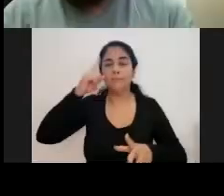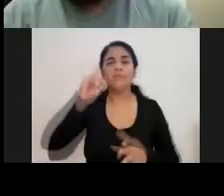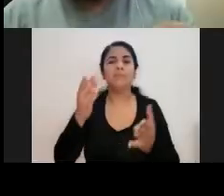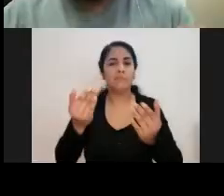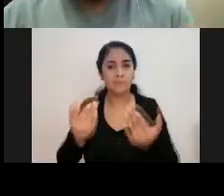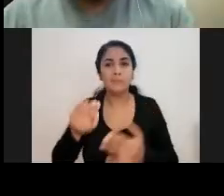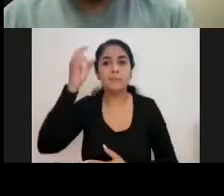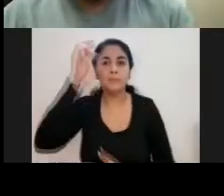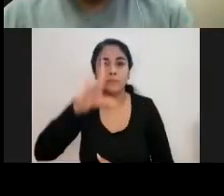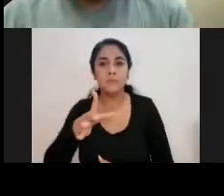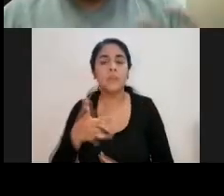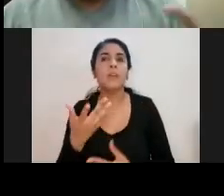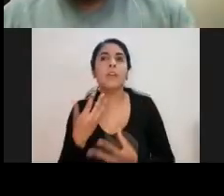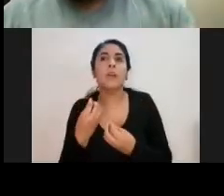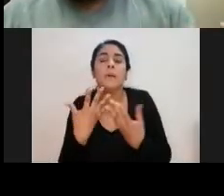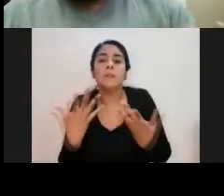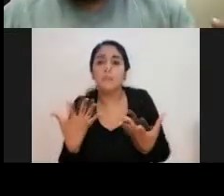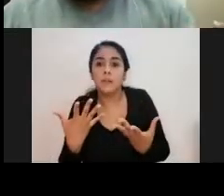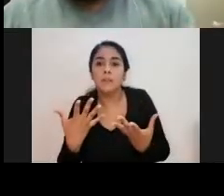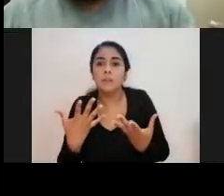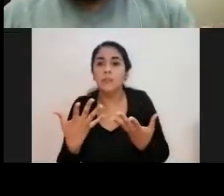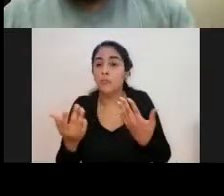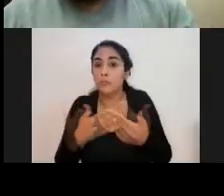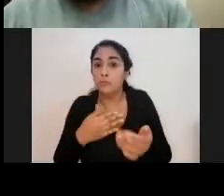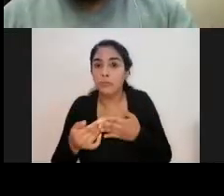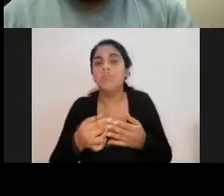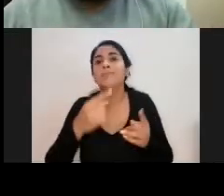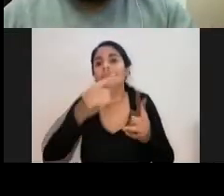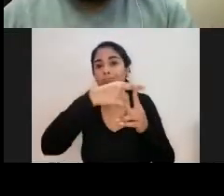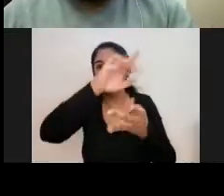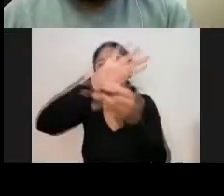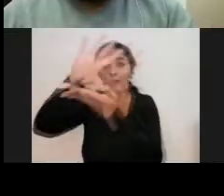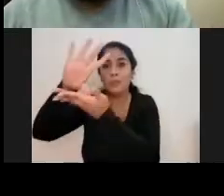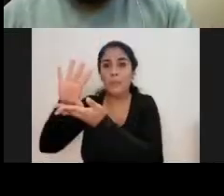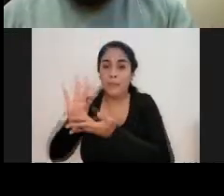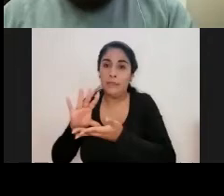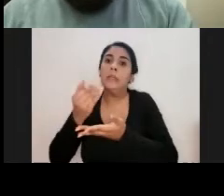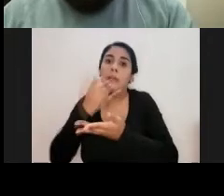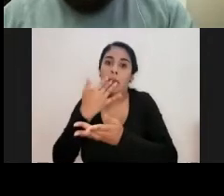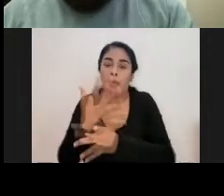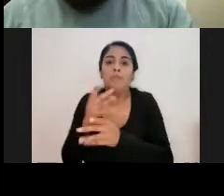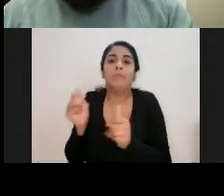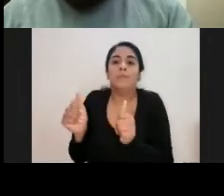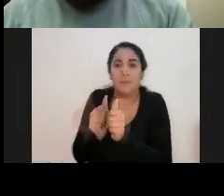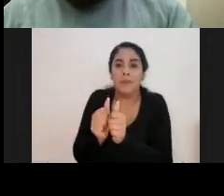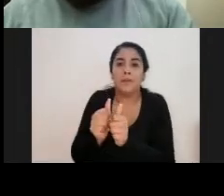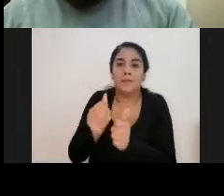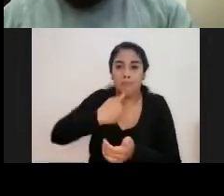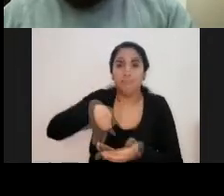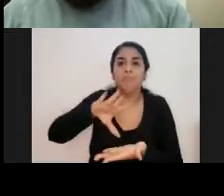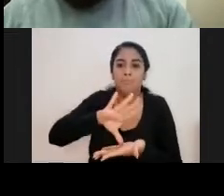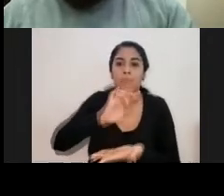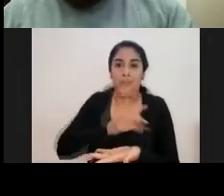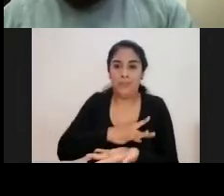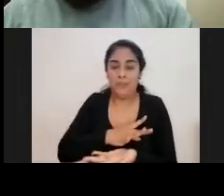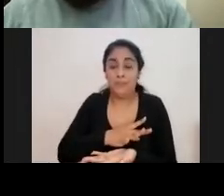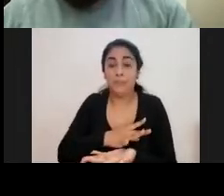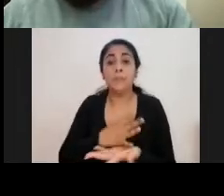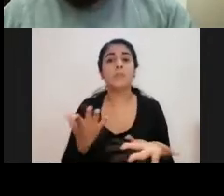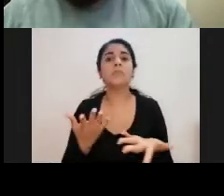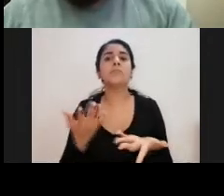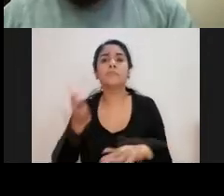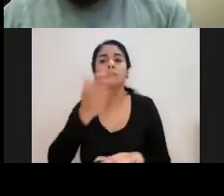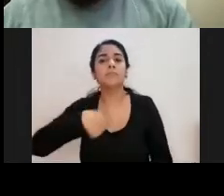también qué es lo que está pasando en los países que están al lado de nosotros. Entonces, básicamente lo que nosotros estamos